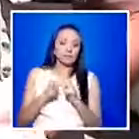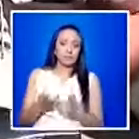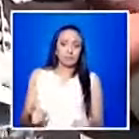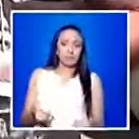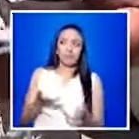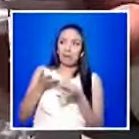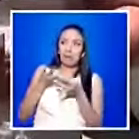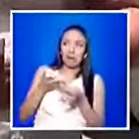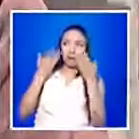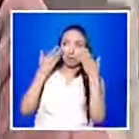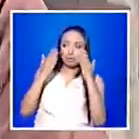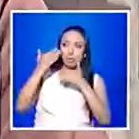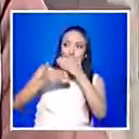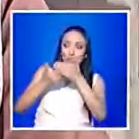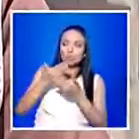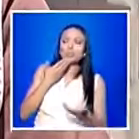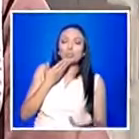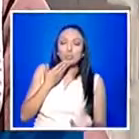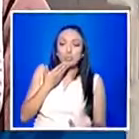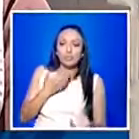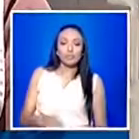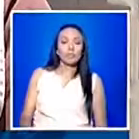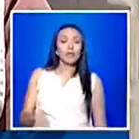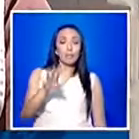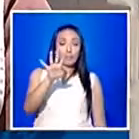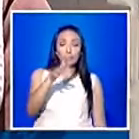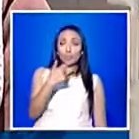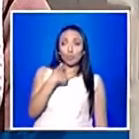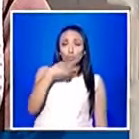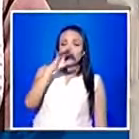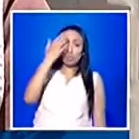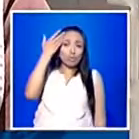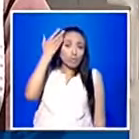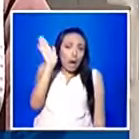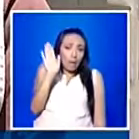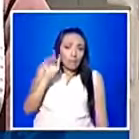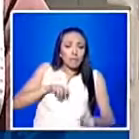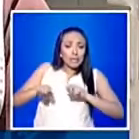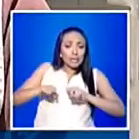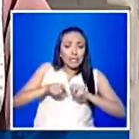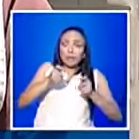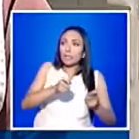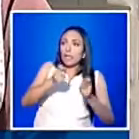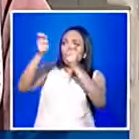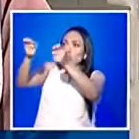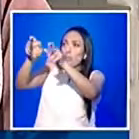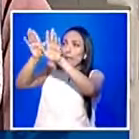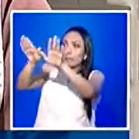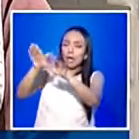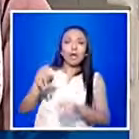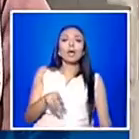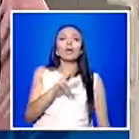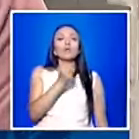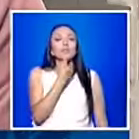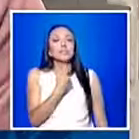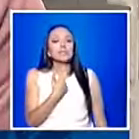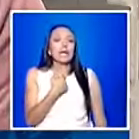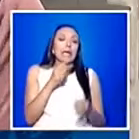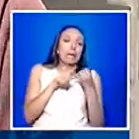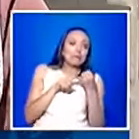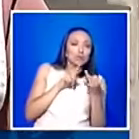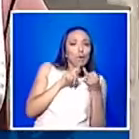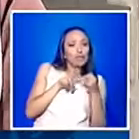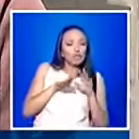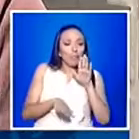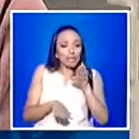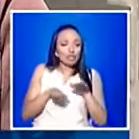clara del proceso. Lamentablemente, o sea, uno hace el trámite, pero no le dice, sabe que tiene que hacer esto, tiene que seguir con esto